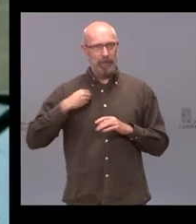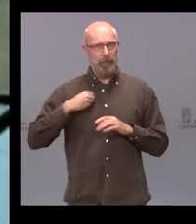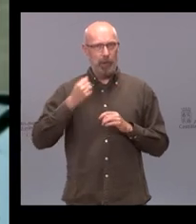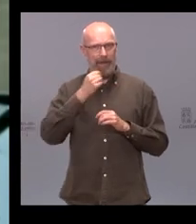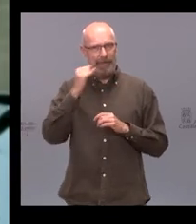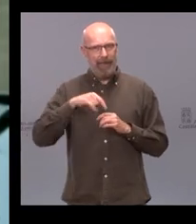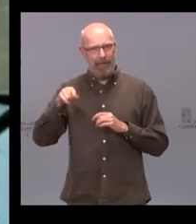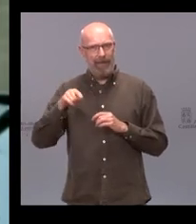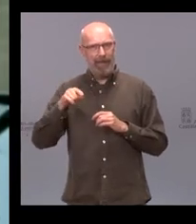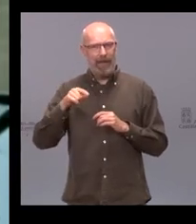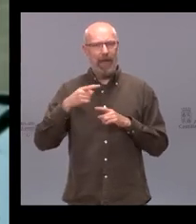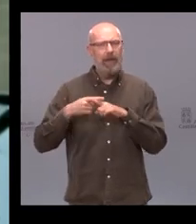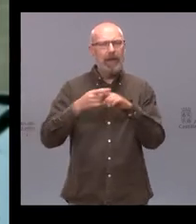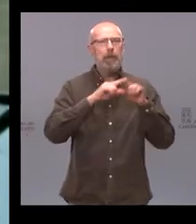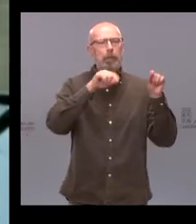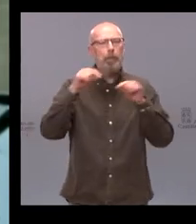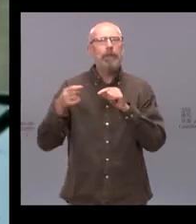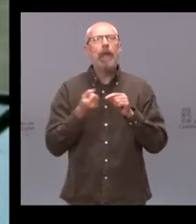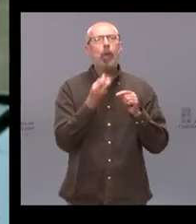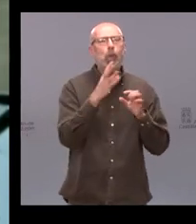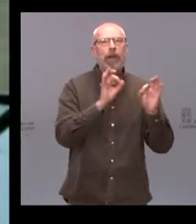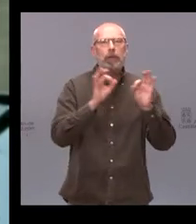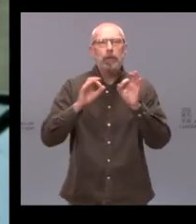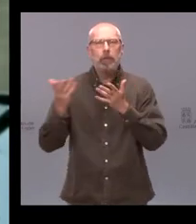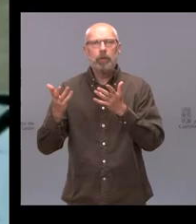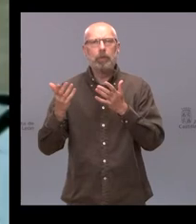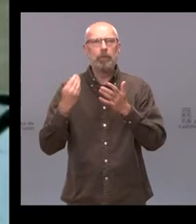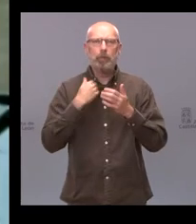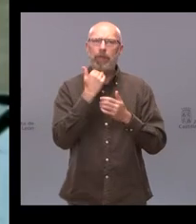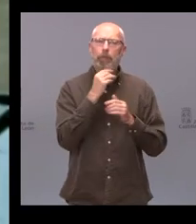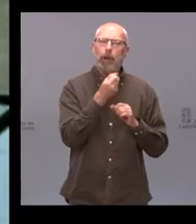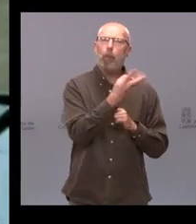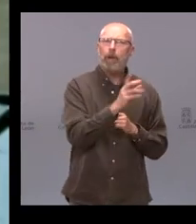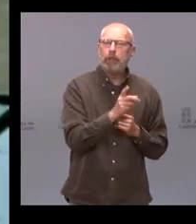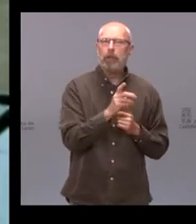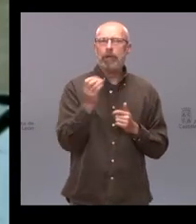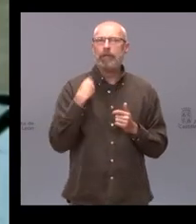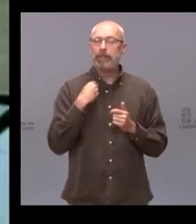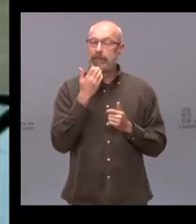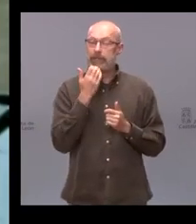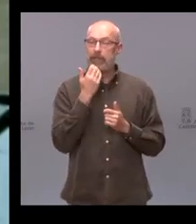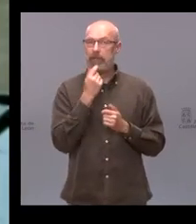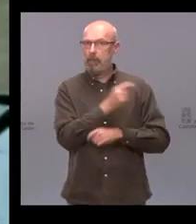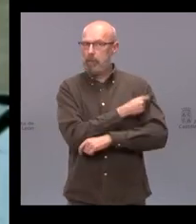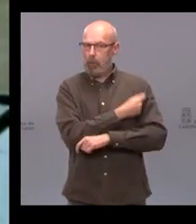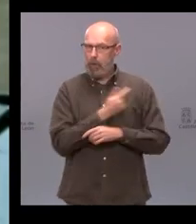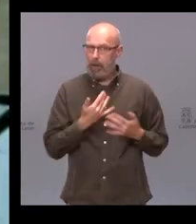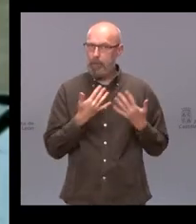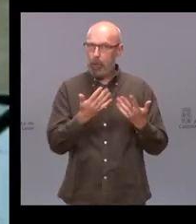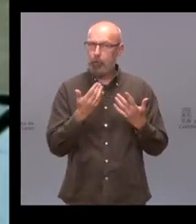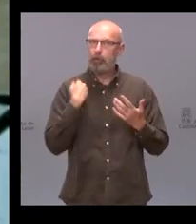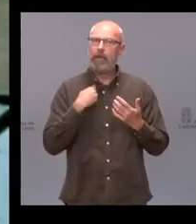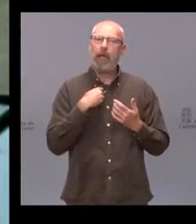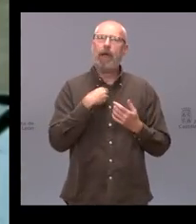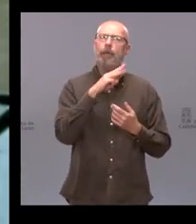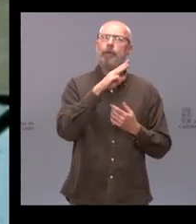Zamora, si se van a vacunar de inmediato, sea con Pfizer o con AstraZeneca, o hay que dar instrucciones a los